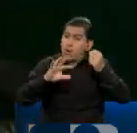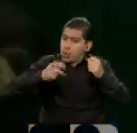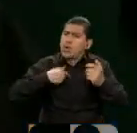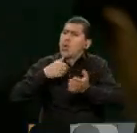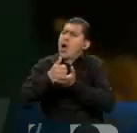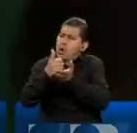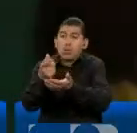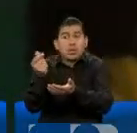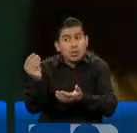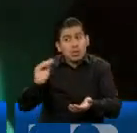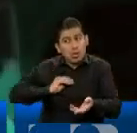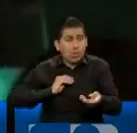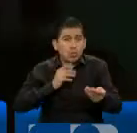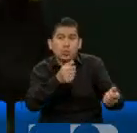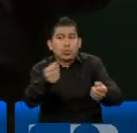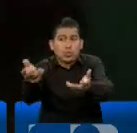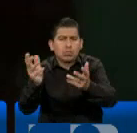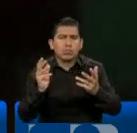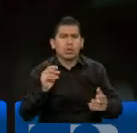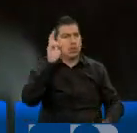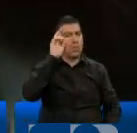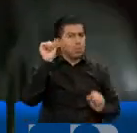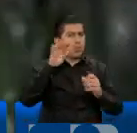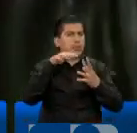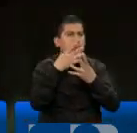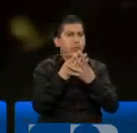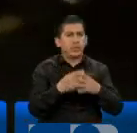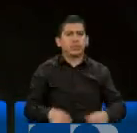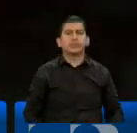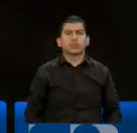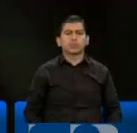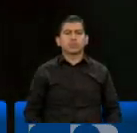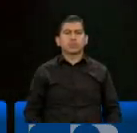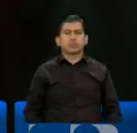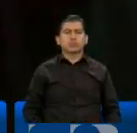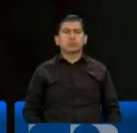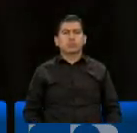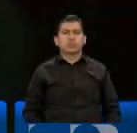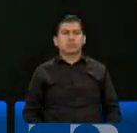También alertan a los ciudadanos sobre acciones que piden ingresar a links, inscripciones, registros y